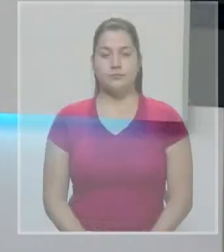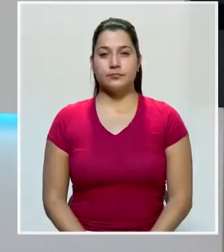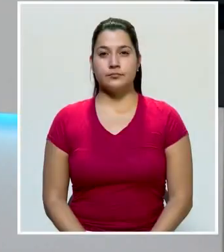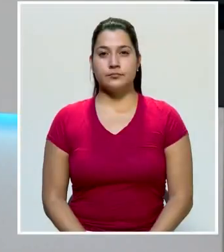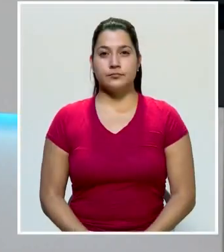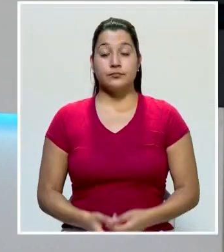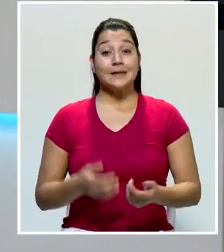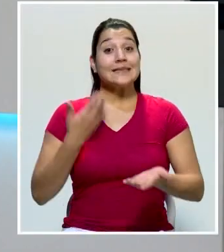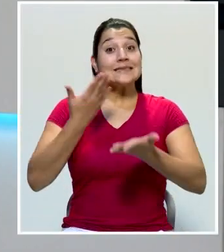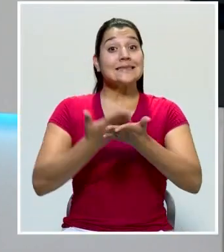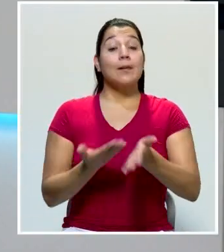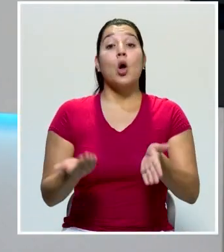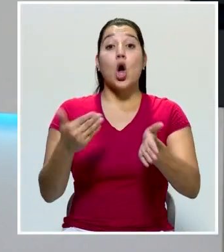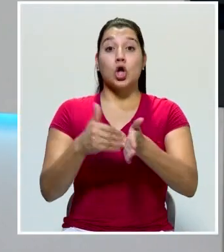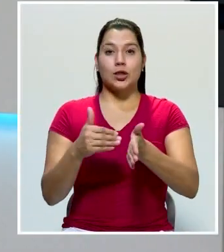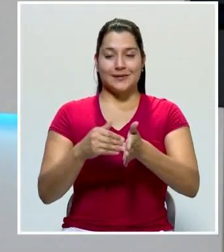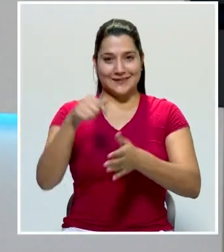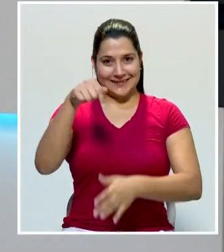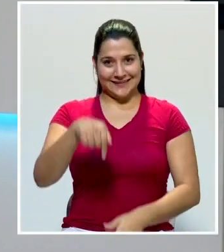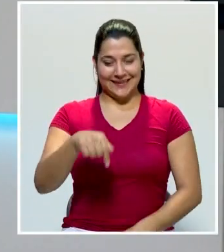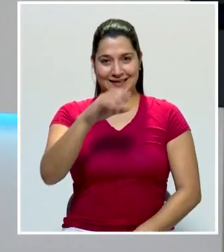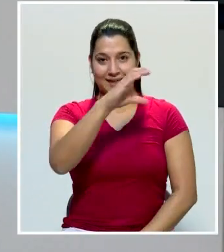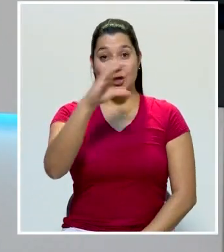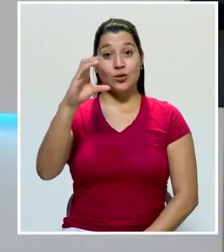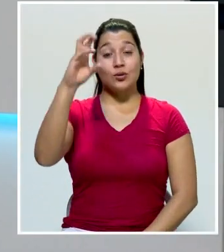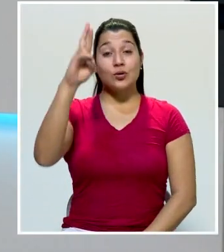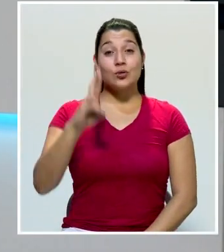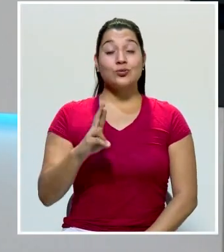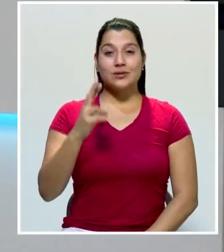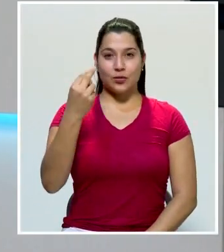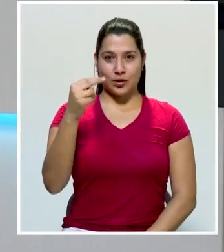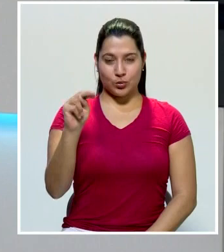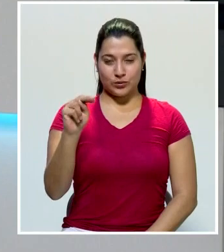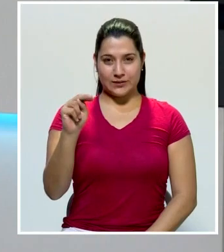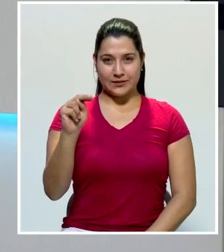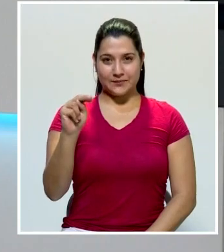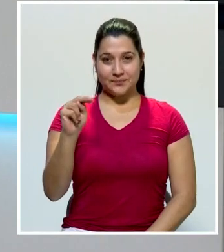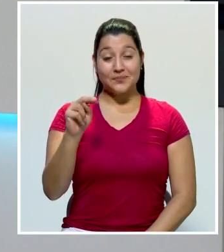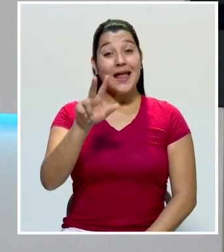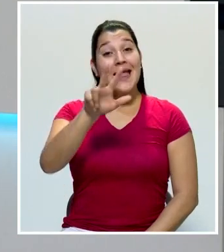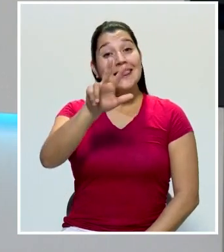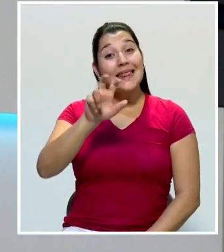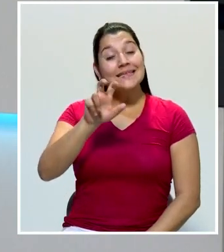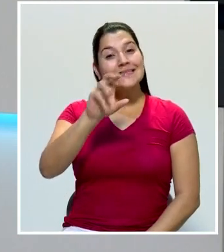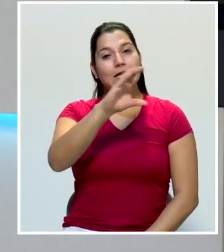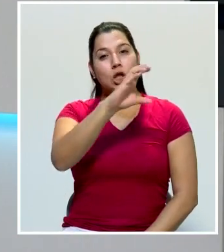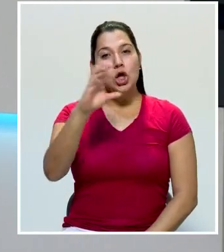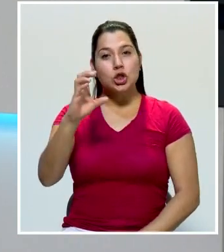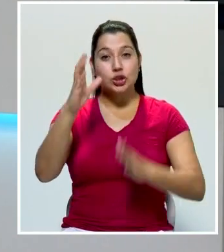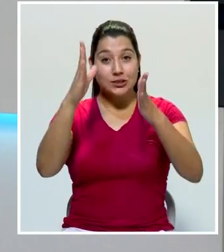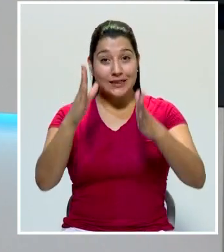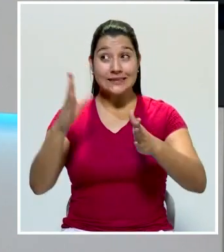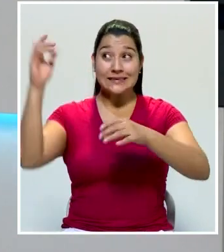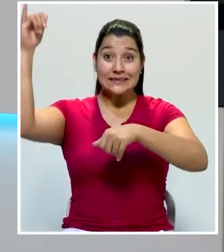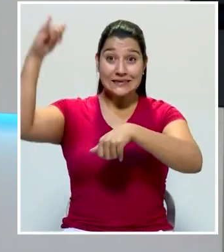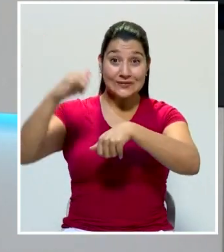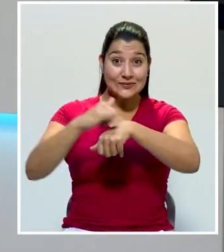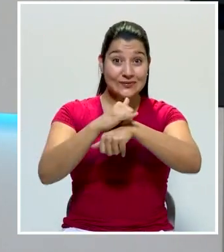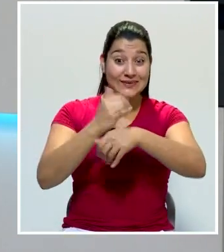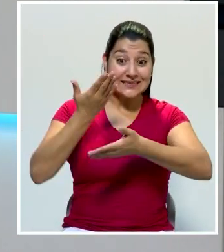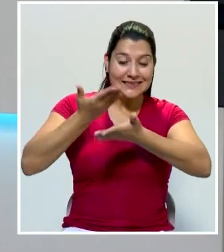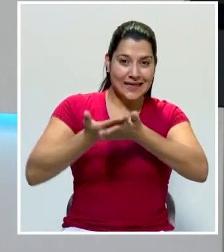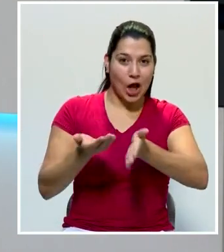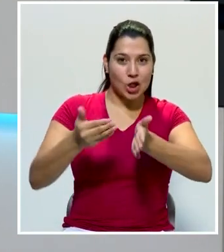Y estamos de regreso en la edición estelar de Costa Rica Noticias. 300 costarricenses regresan al país esta